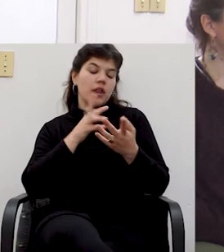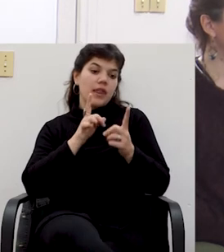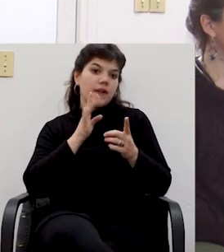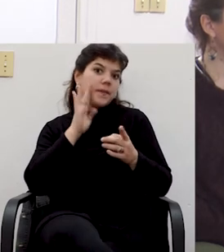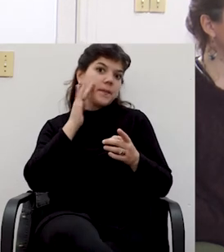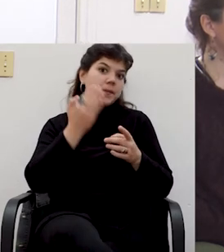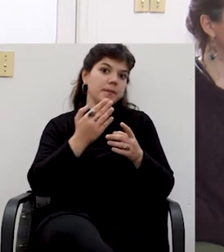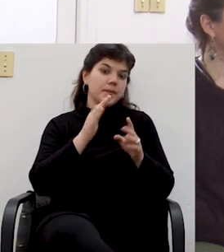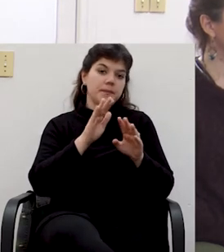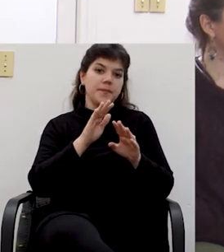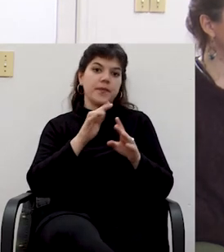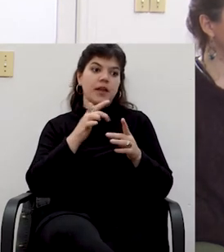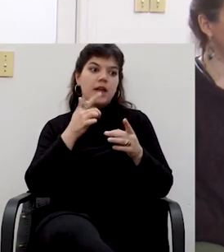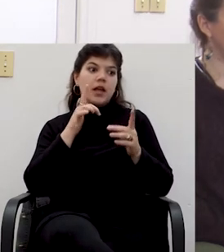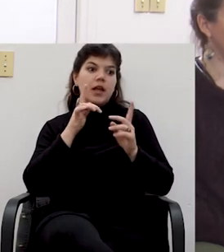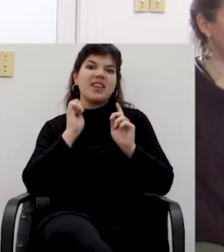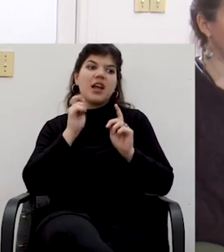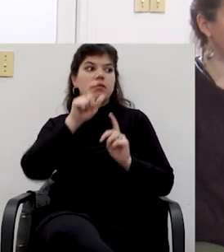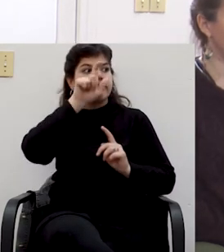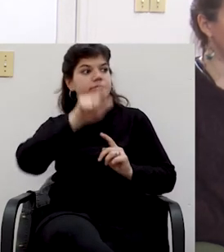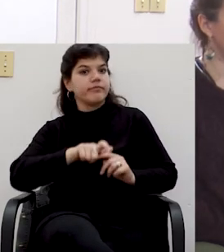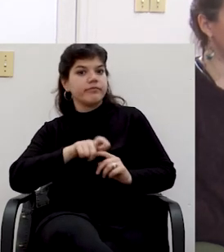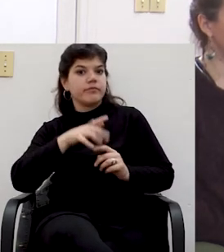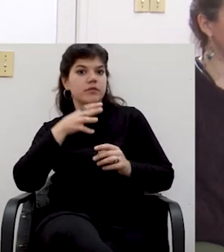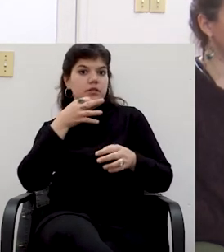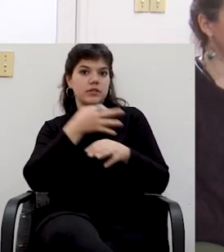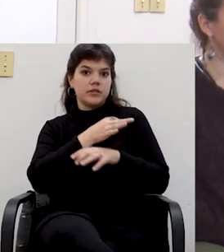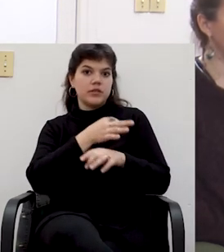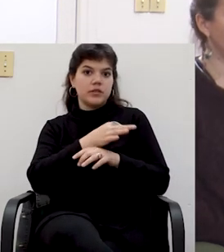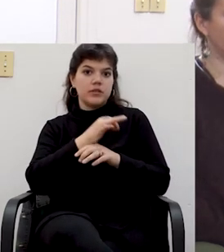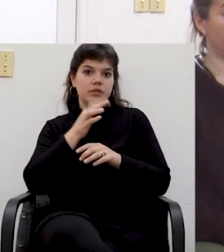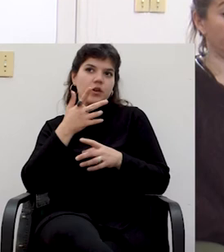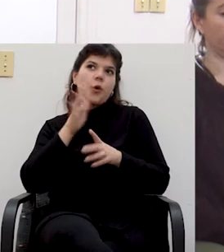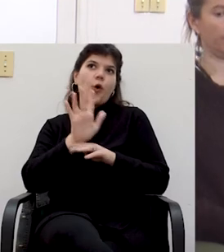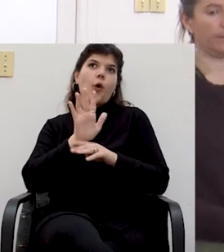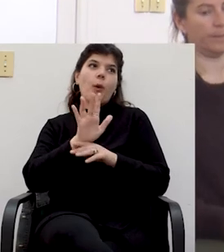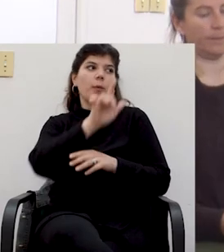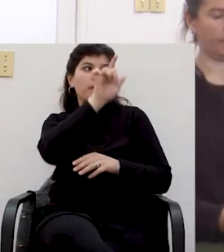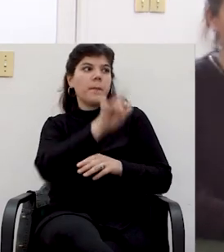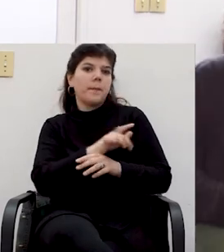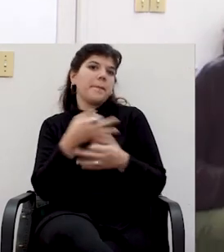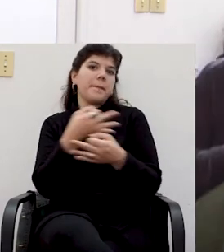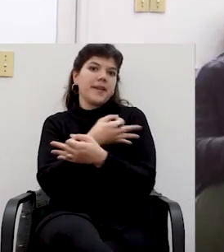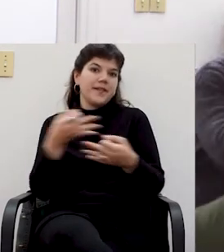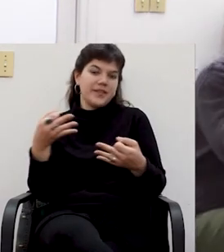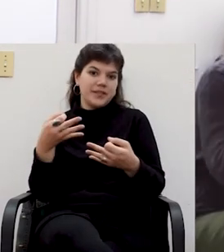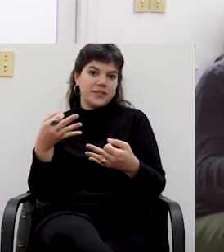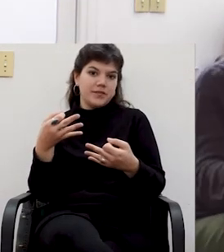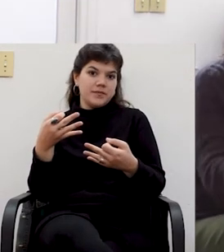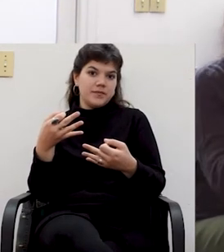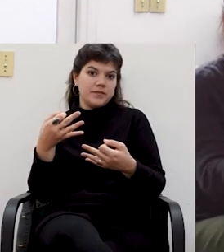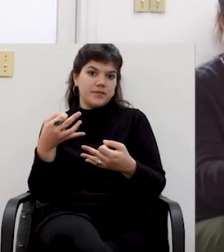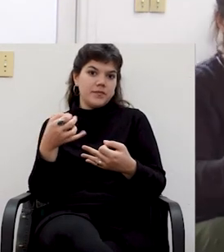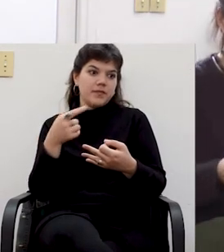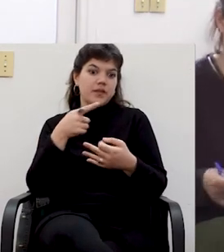el sujeto académico es un sujeto hegemónico. Es un sujeto